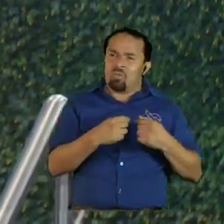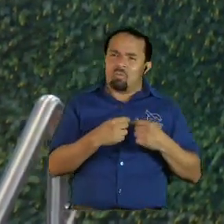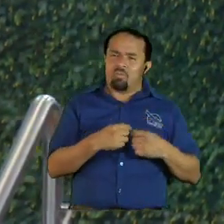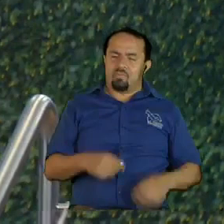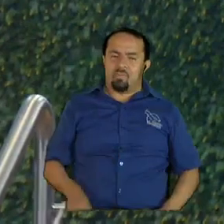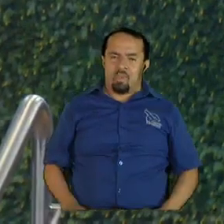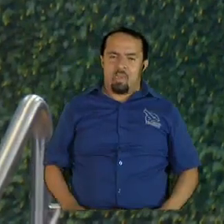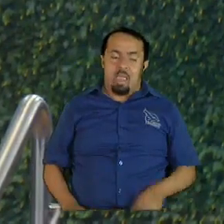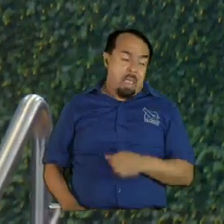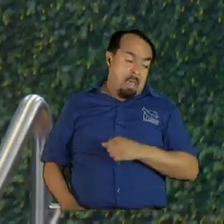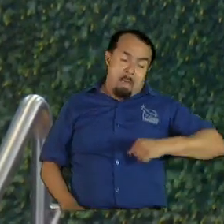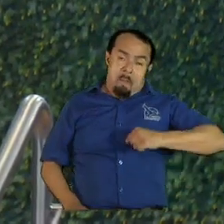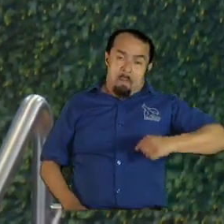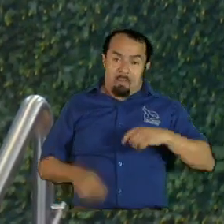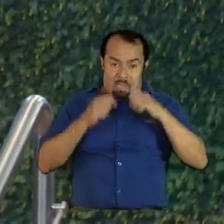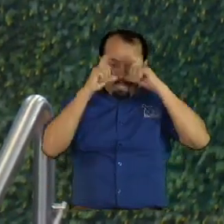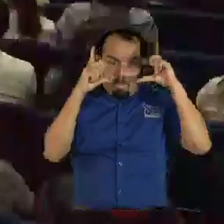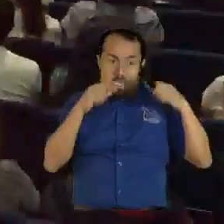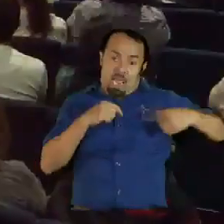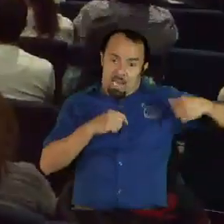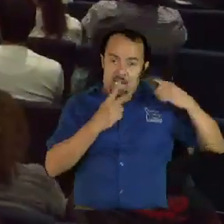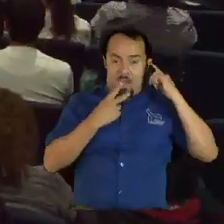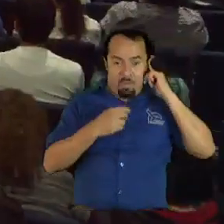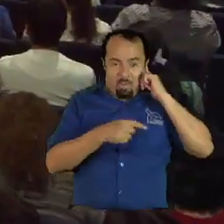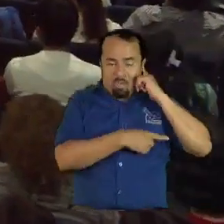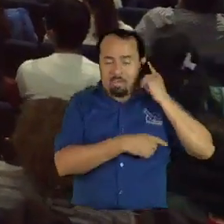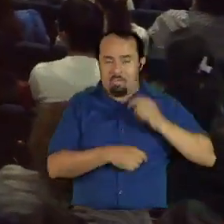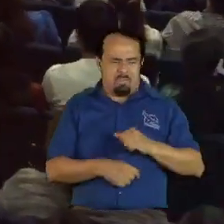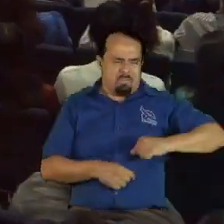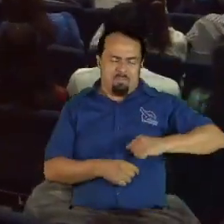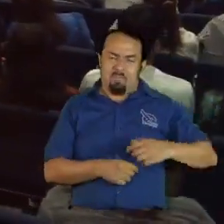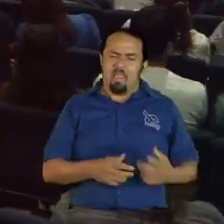Despierta al hermano que tiene en la pared y dígale, ¿quién conoce tu corazón?